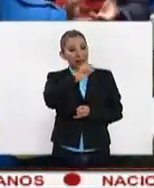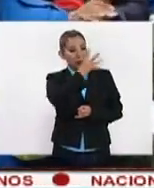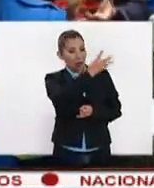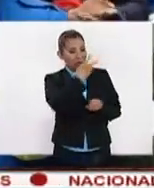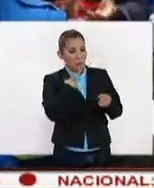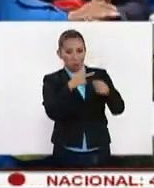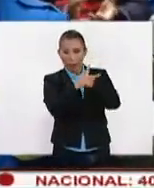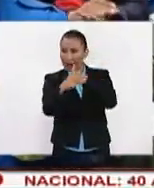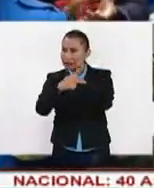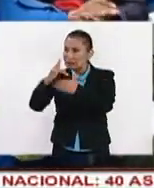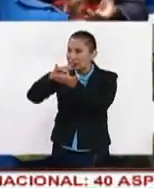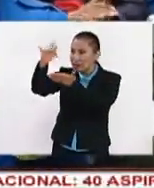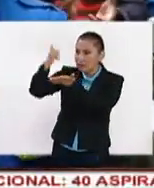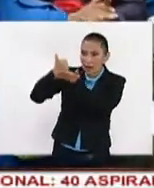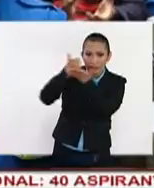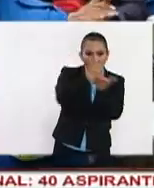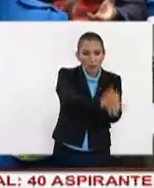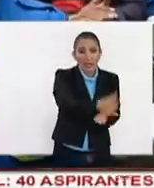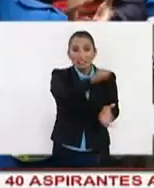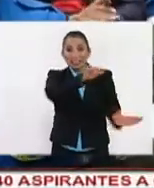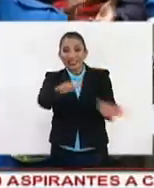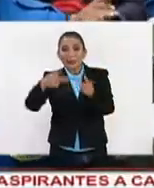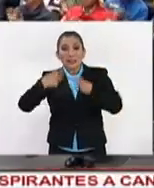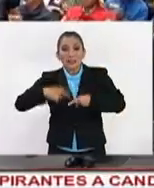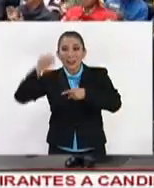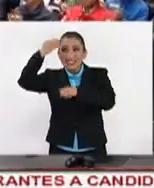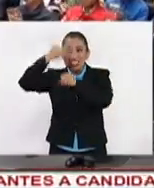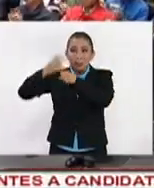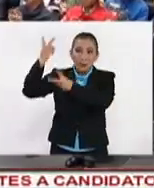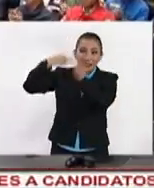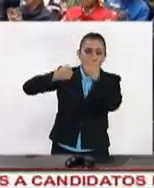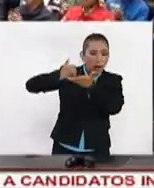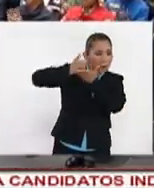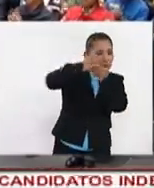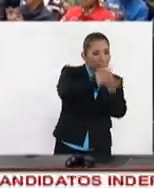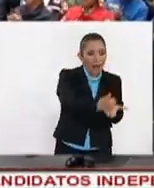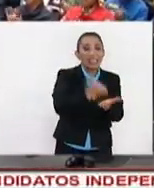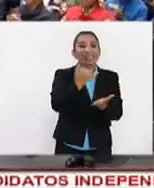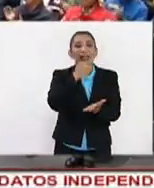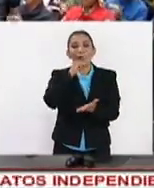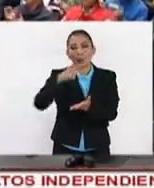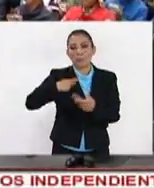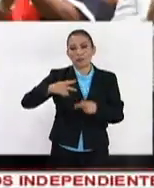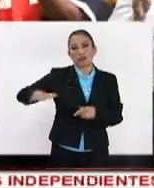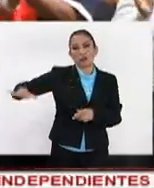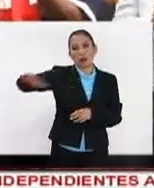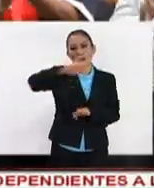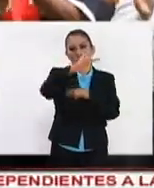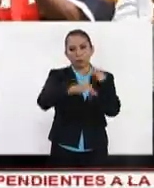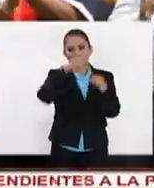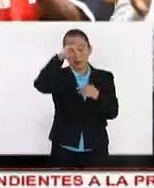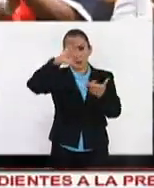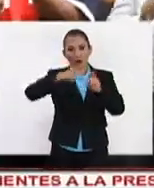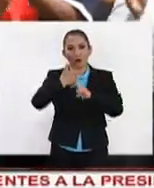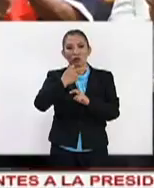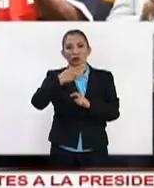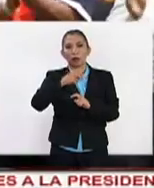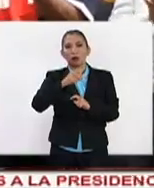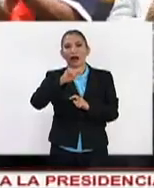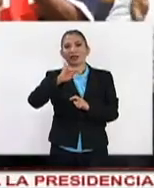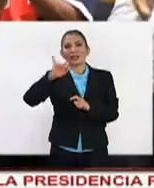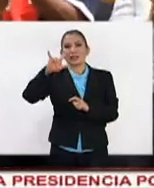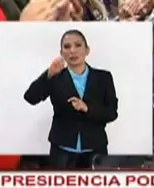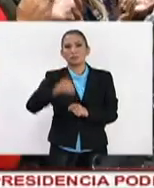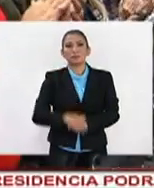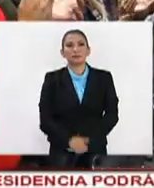24 países y los casi 600 brigadistas extranjeros, y sobre todo a la sociedad civil. Para México al Día,